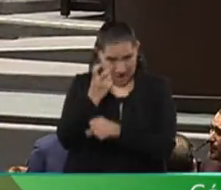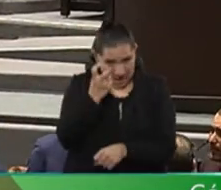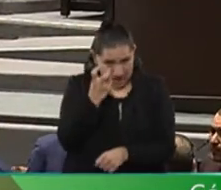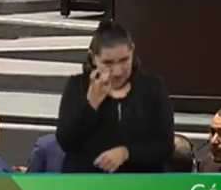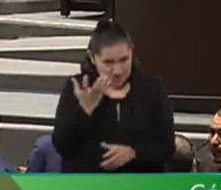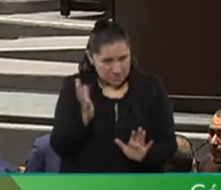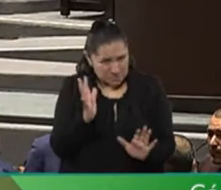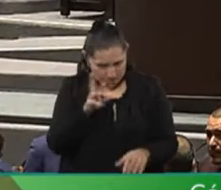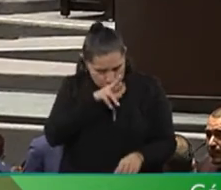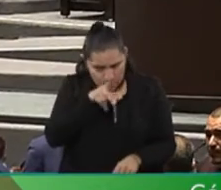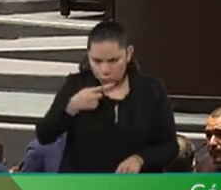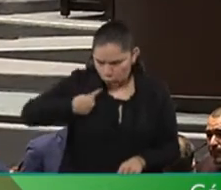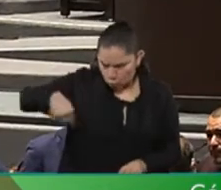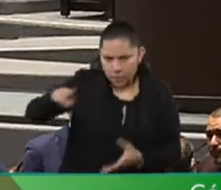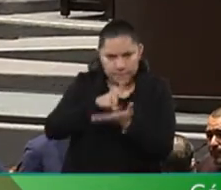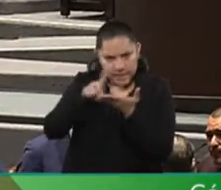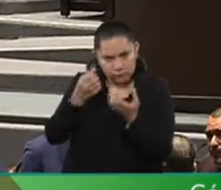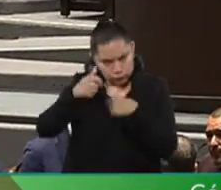gracias